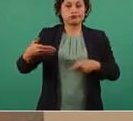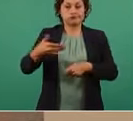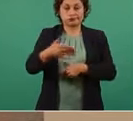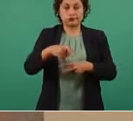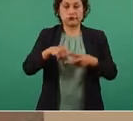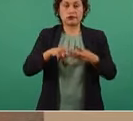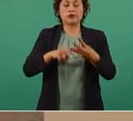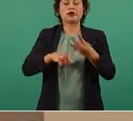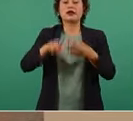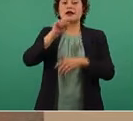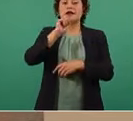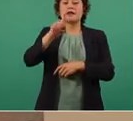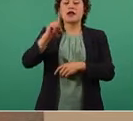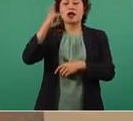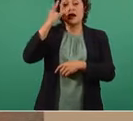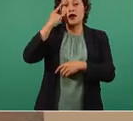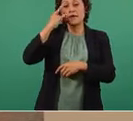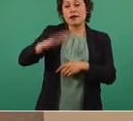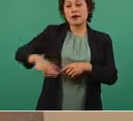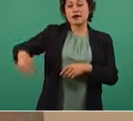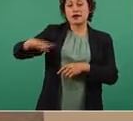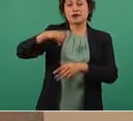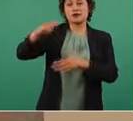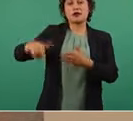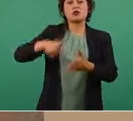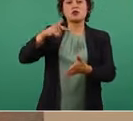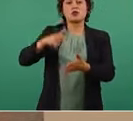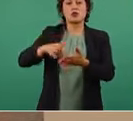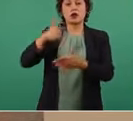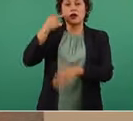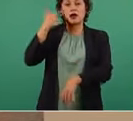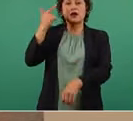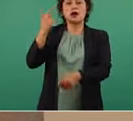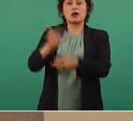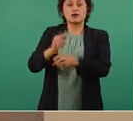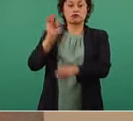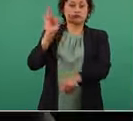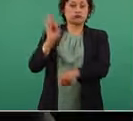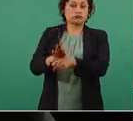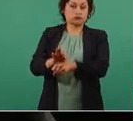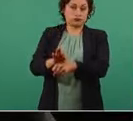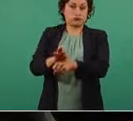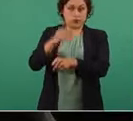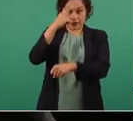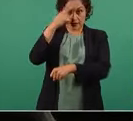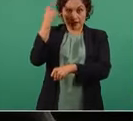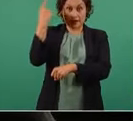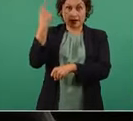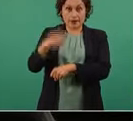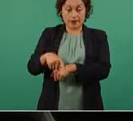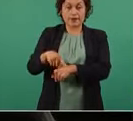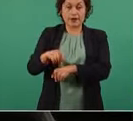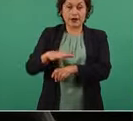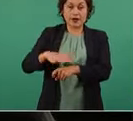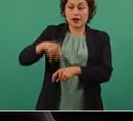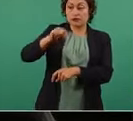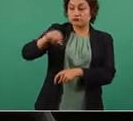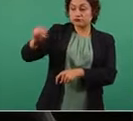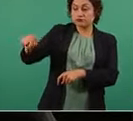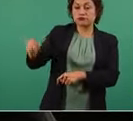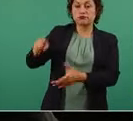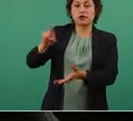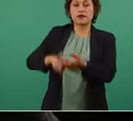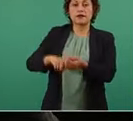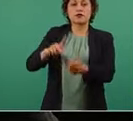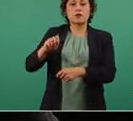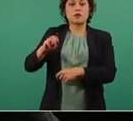refiere a la sonda de Campeche, es para garantizar la seguridad y las operaciones en las instalaciones estratégicas de Pemex,